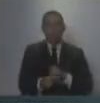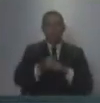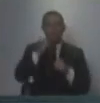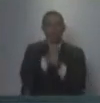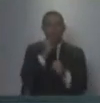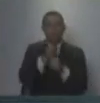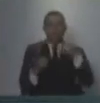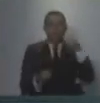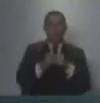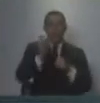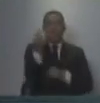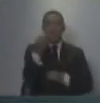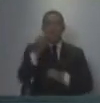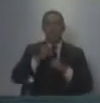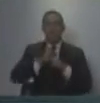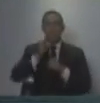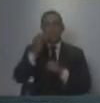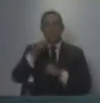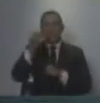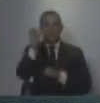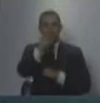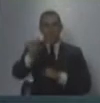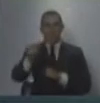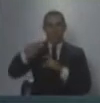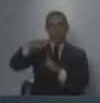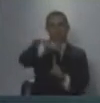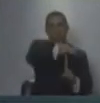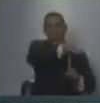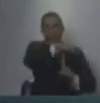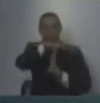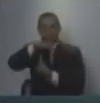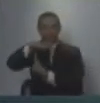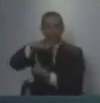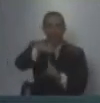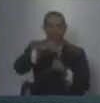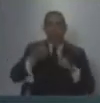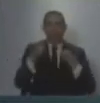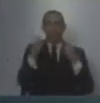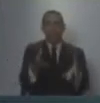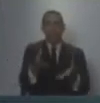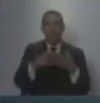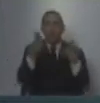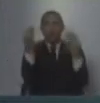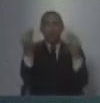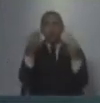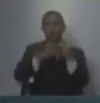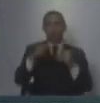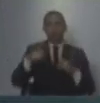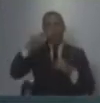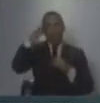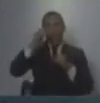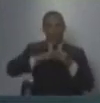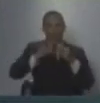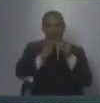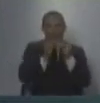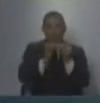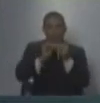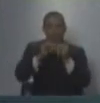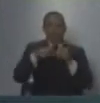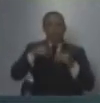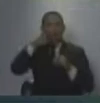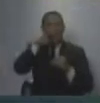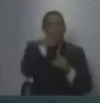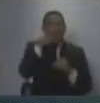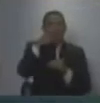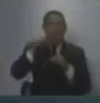GPS, por eso el año pasado otorgamos 2.600 dispositivos que fueron instalados en vehículos del transporte público y carros